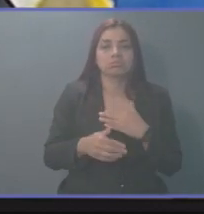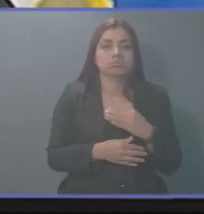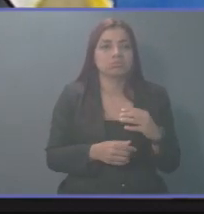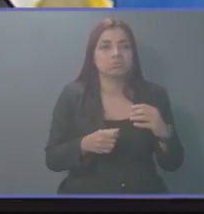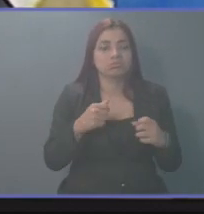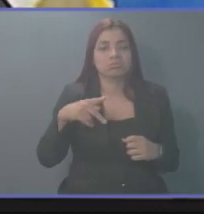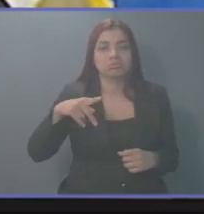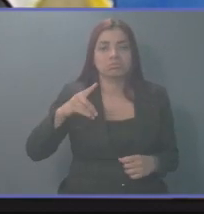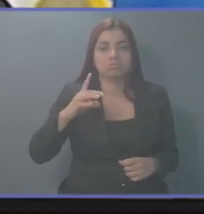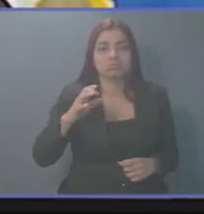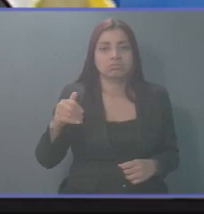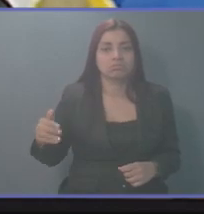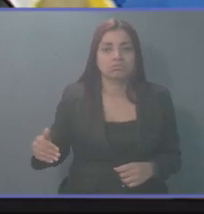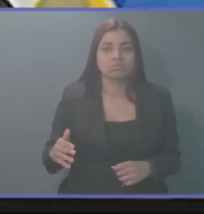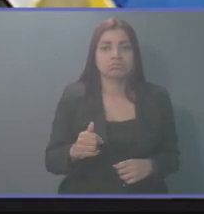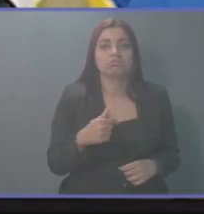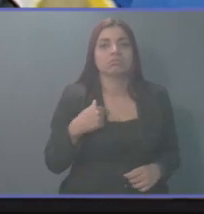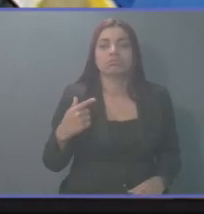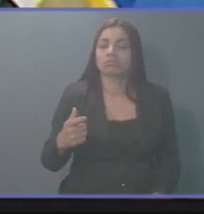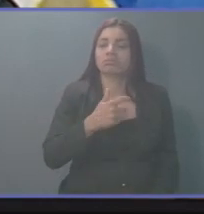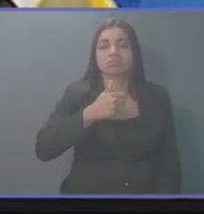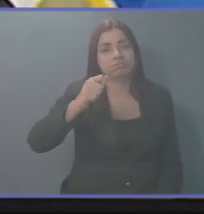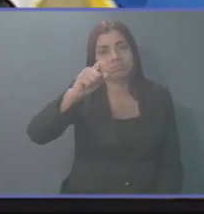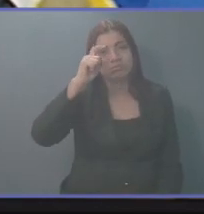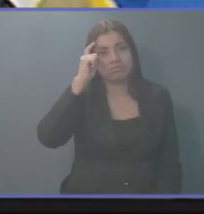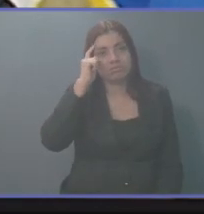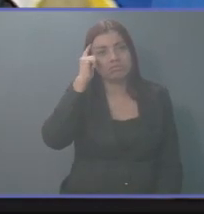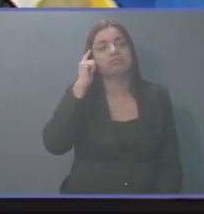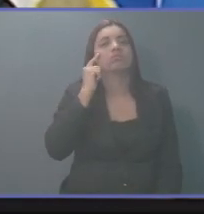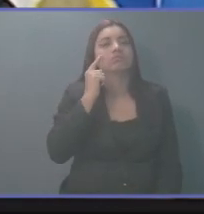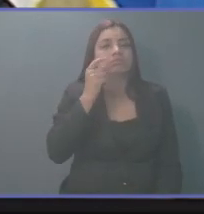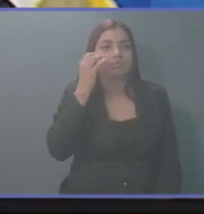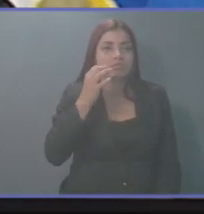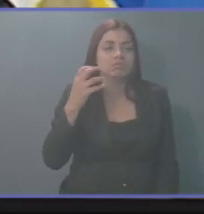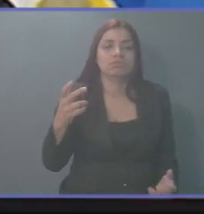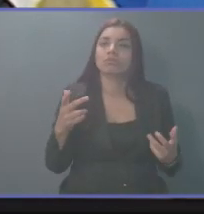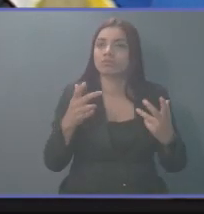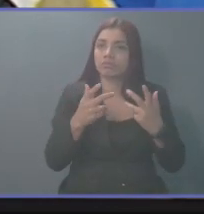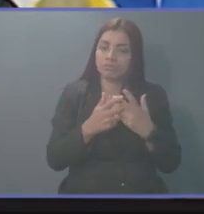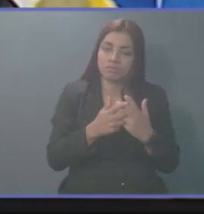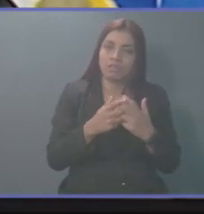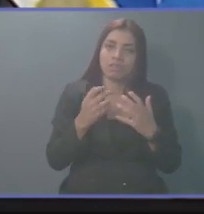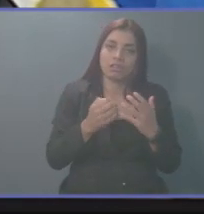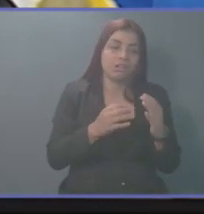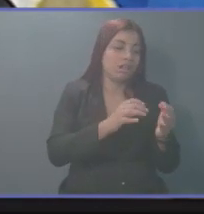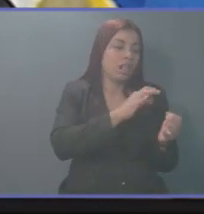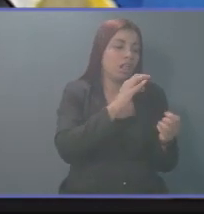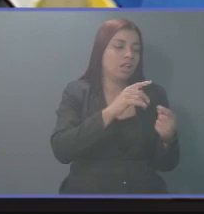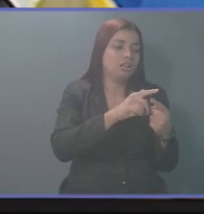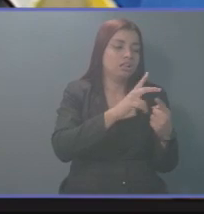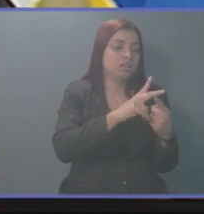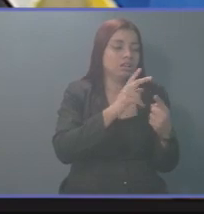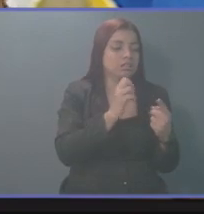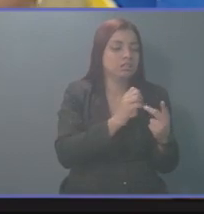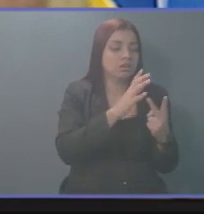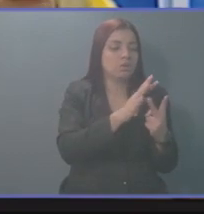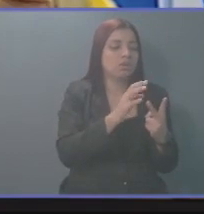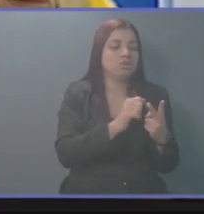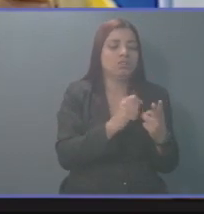Cristiana presentamos una que consideramos necesaria y que complementa las otras piezas. La nuestra lo que pide